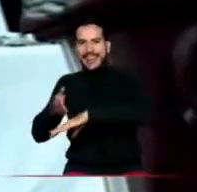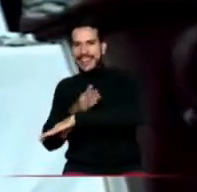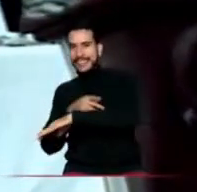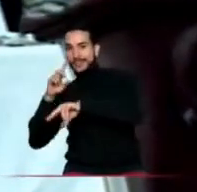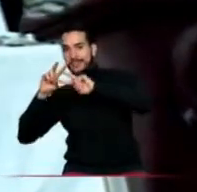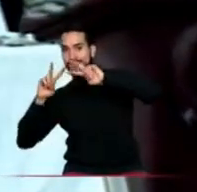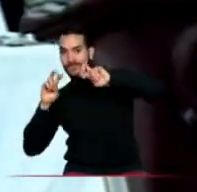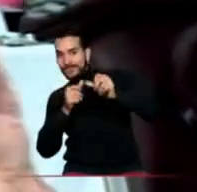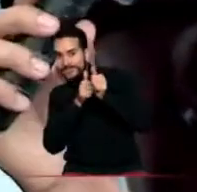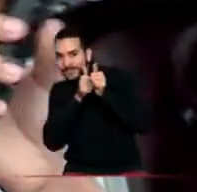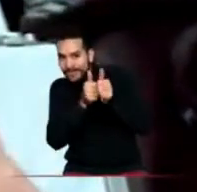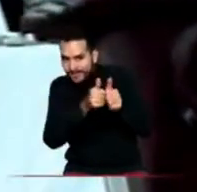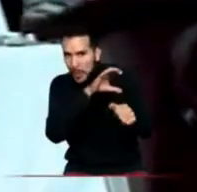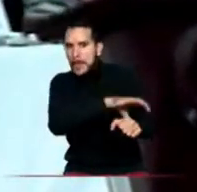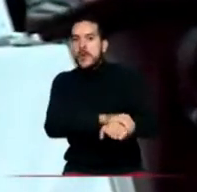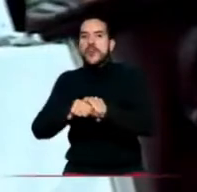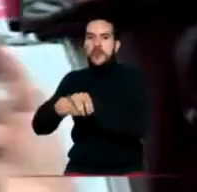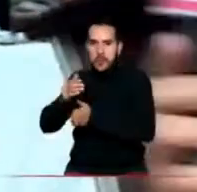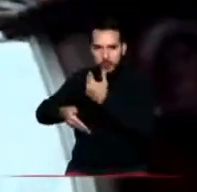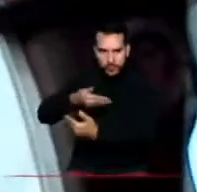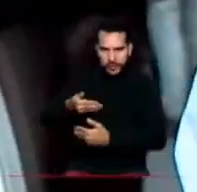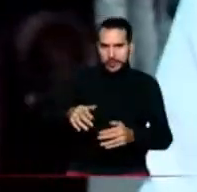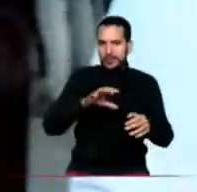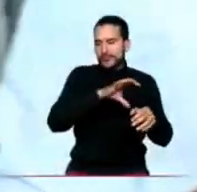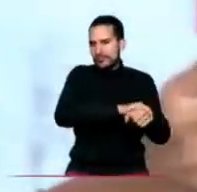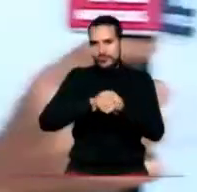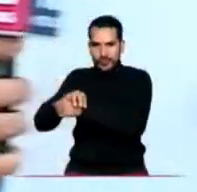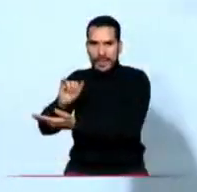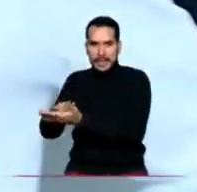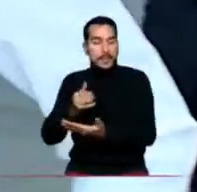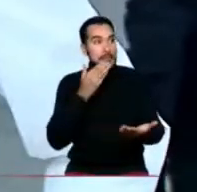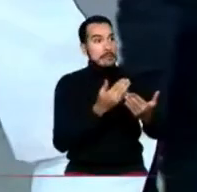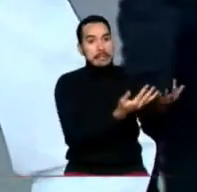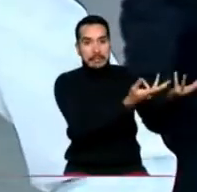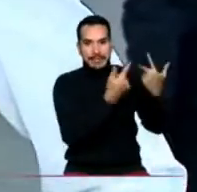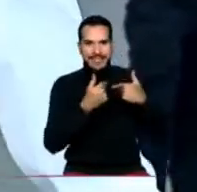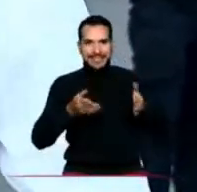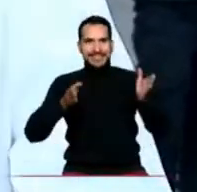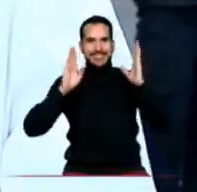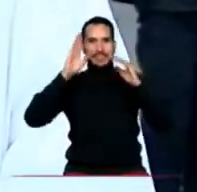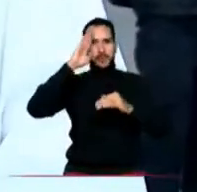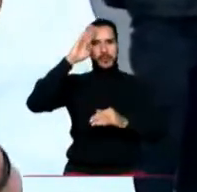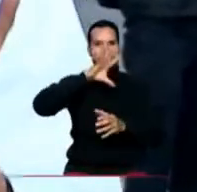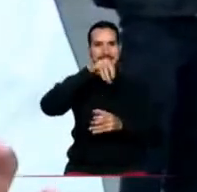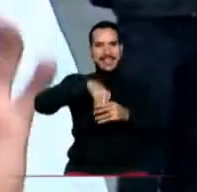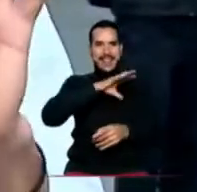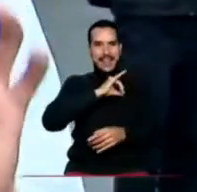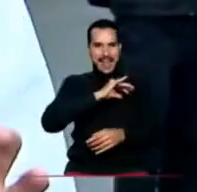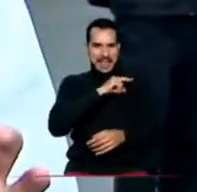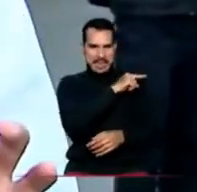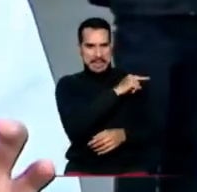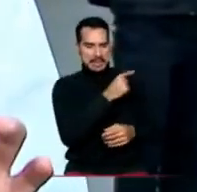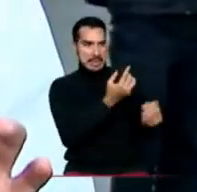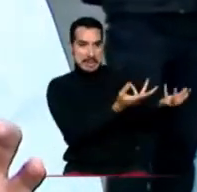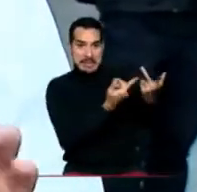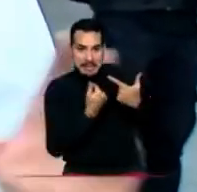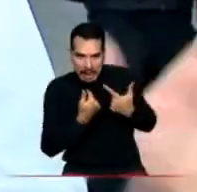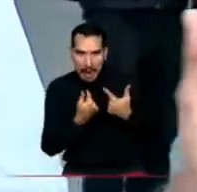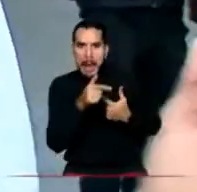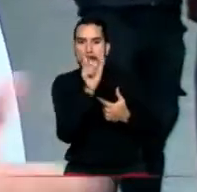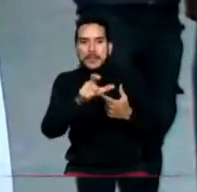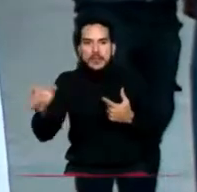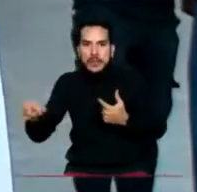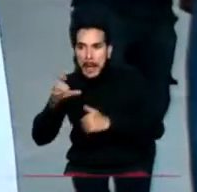poder vincularlos en esos procesos. Gracias, coronel. Muy amable. El comandante de la Policía Metropolitana de la Ciudad de Cali, ese balance, más de 120 capturas